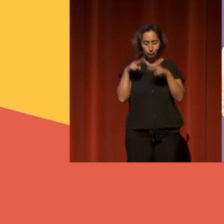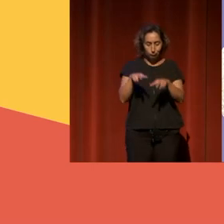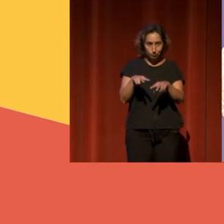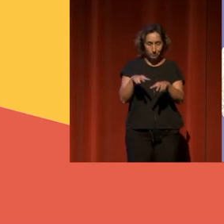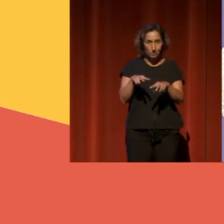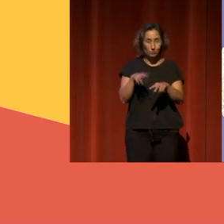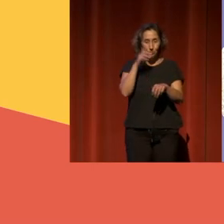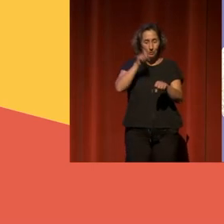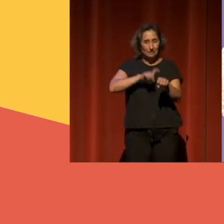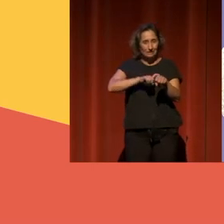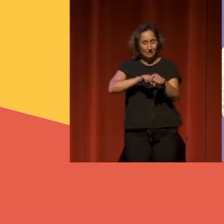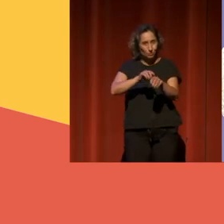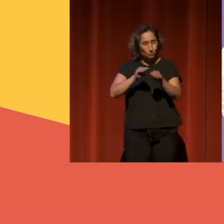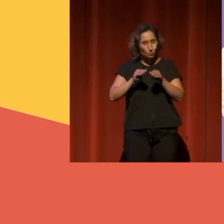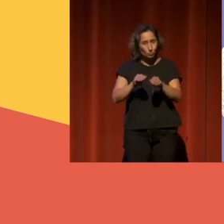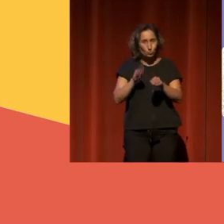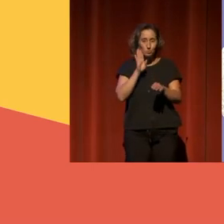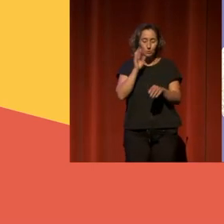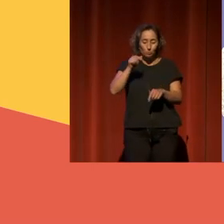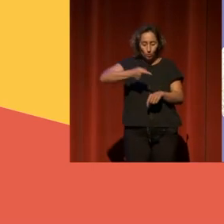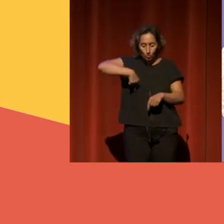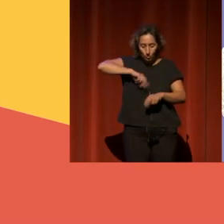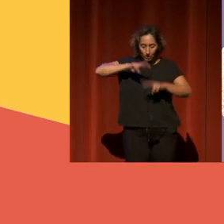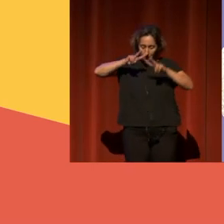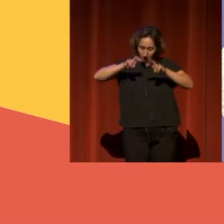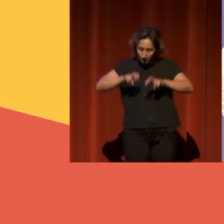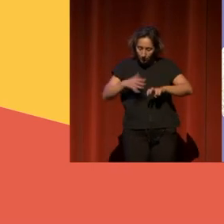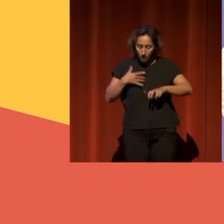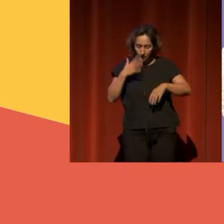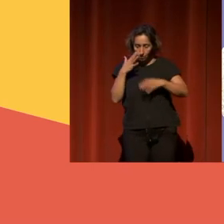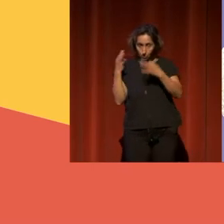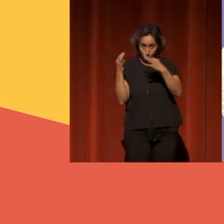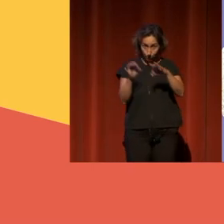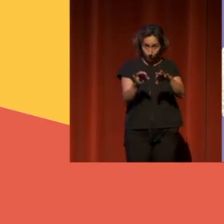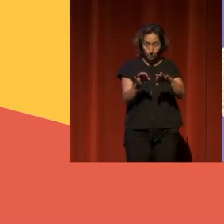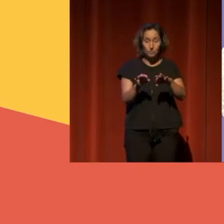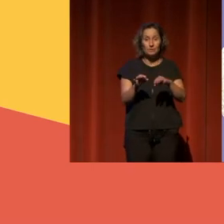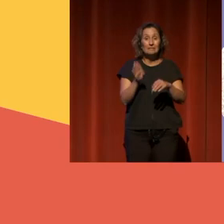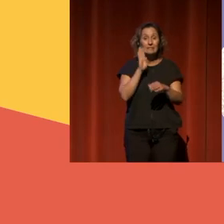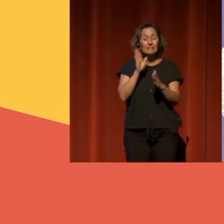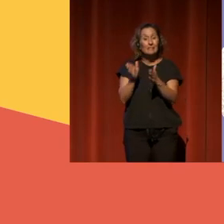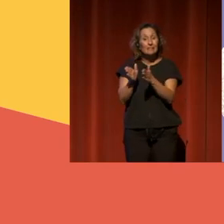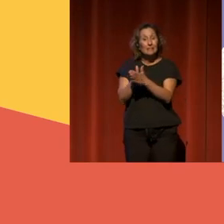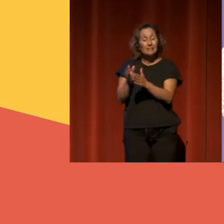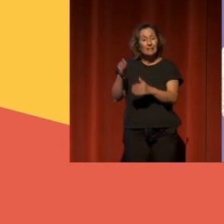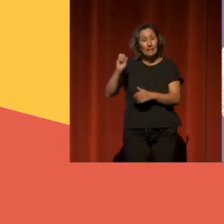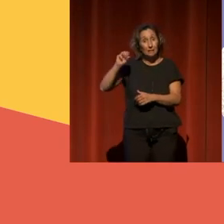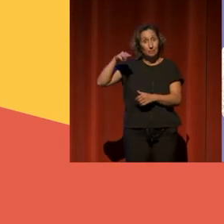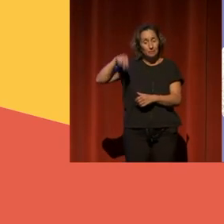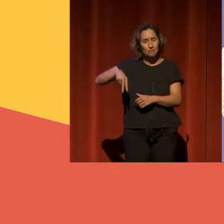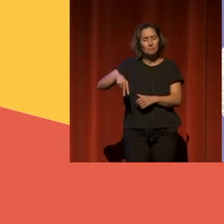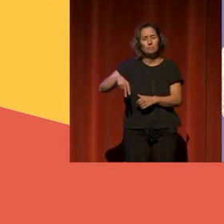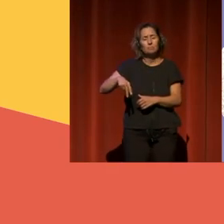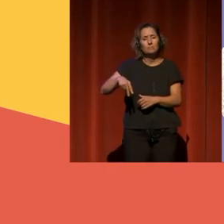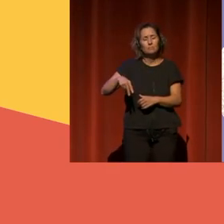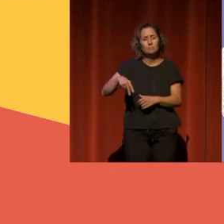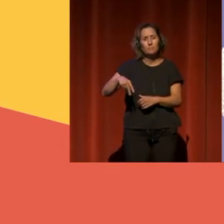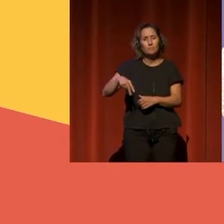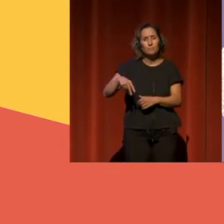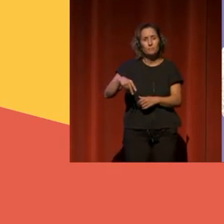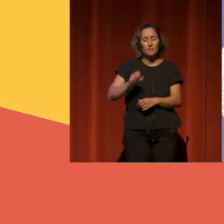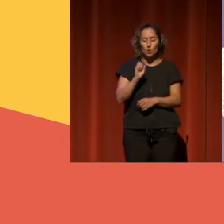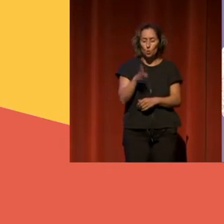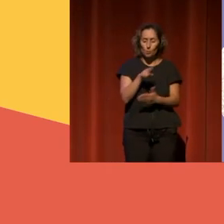que era lo que pretendíamos con esta investigación. Y como he comentado y Carmen también, pues han identificado